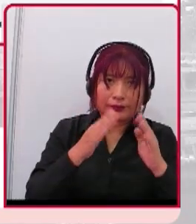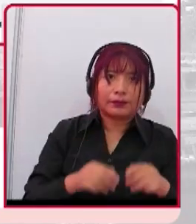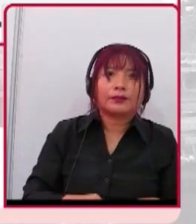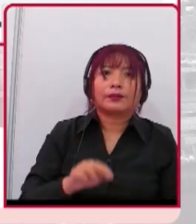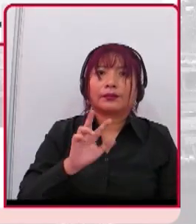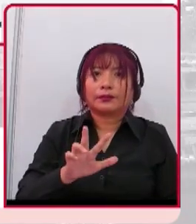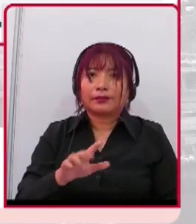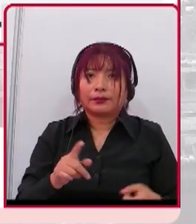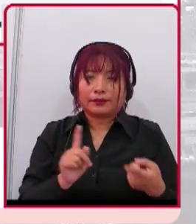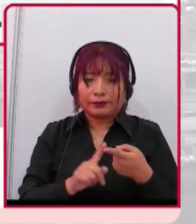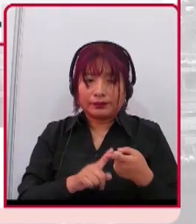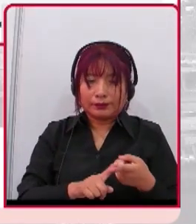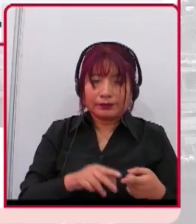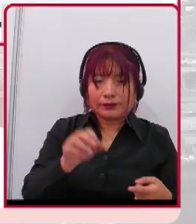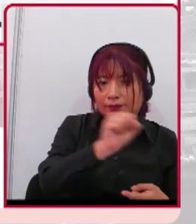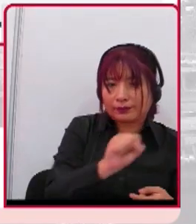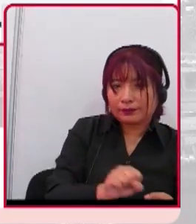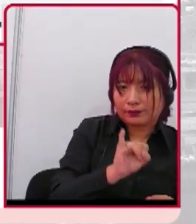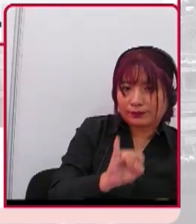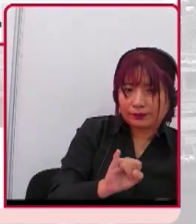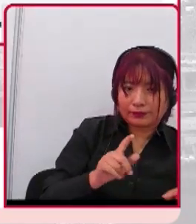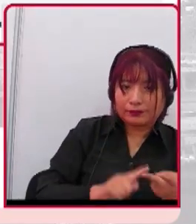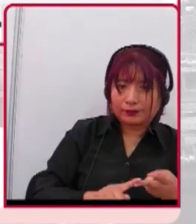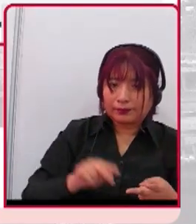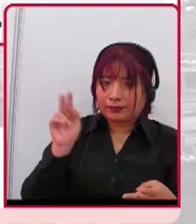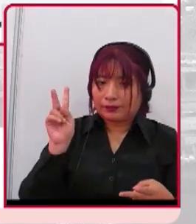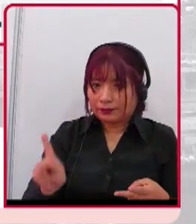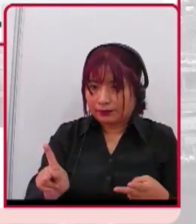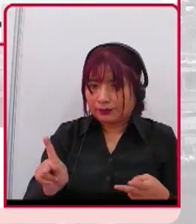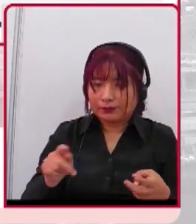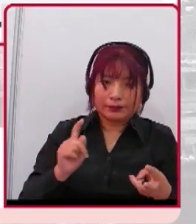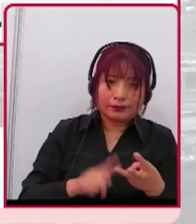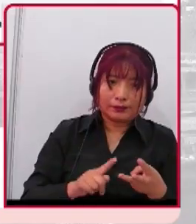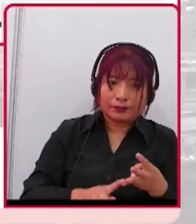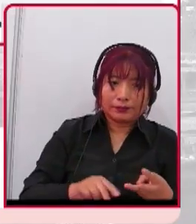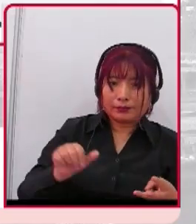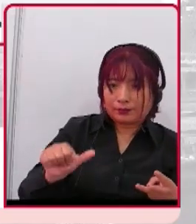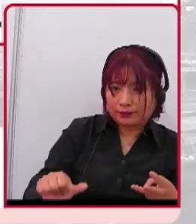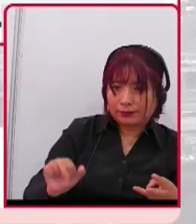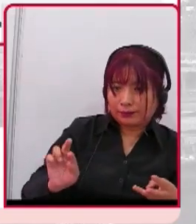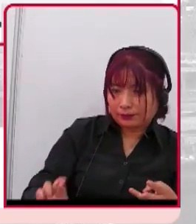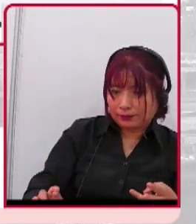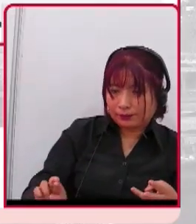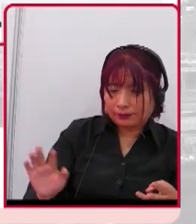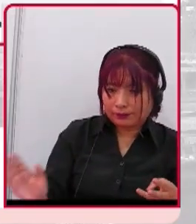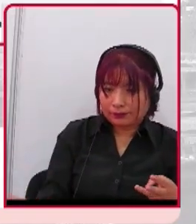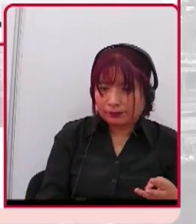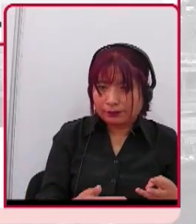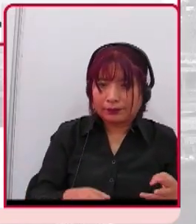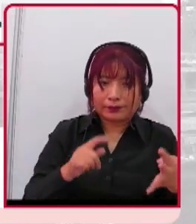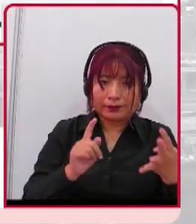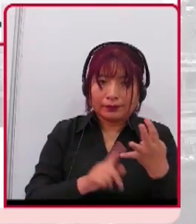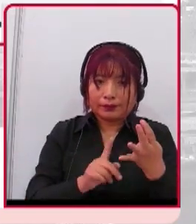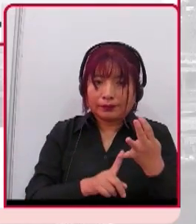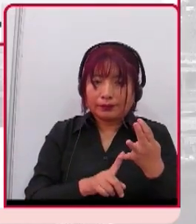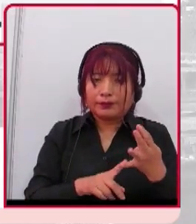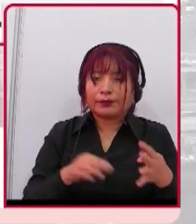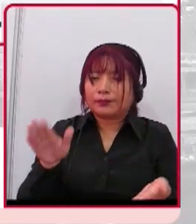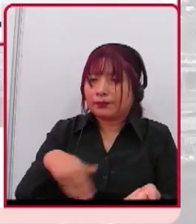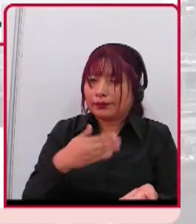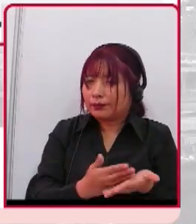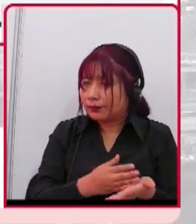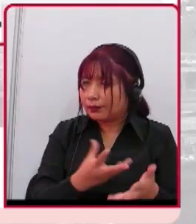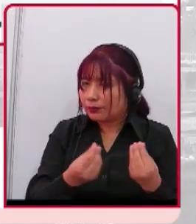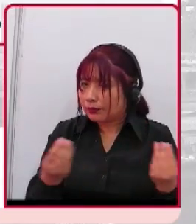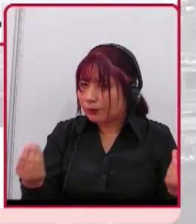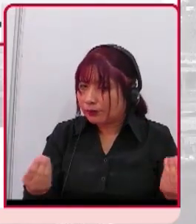las alteraciones silicificadas potásicas y la alteración del tipo argílico. Y la que principalmente nos generaba problemas